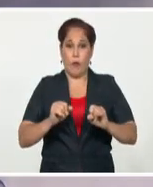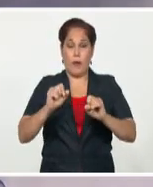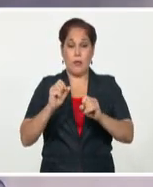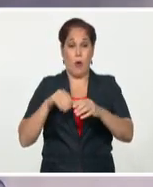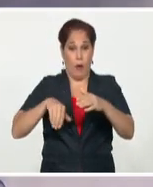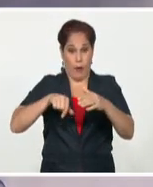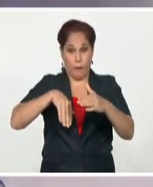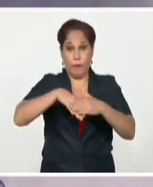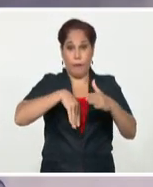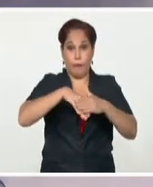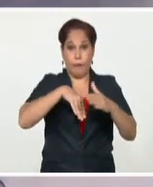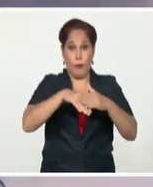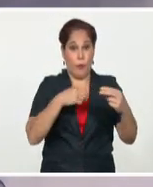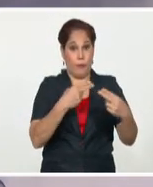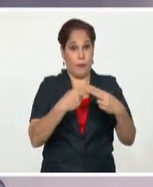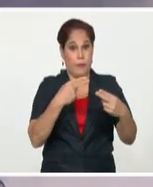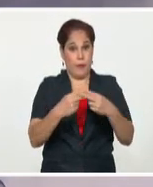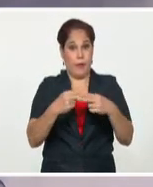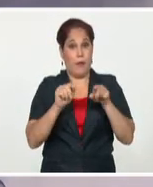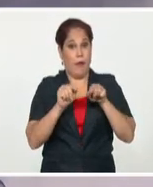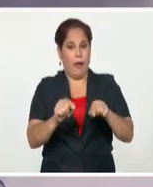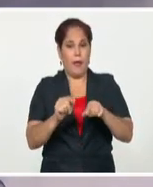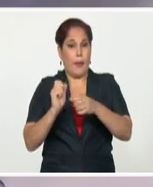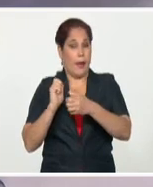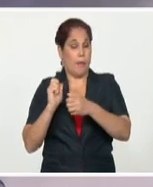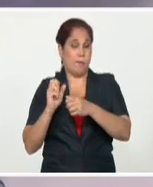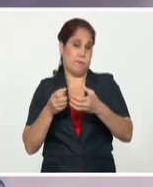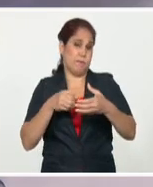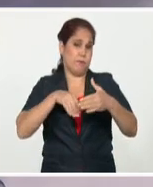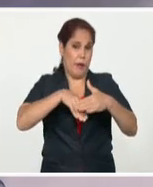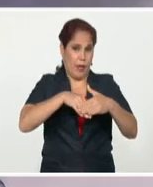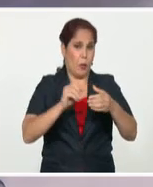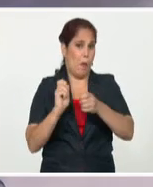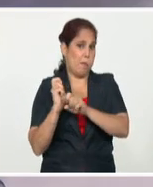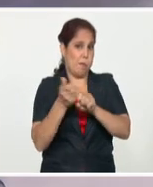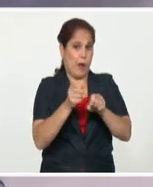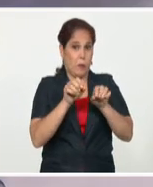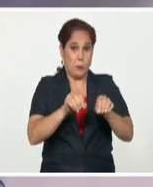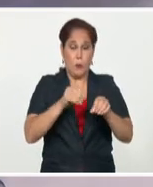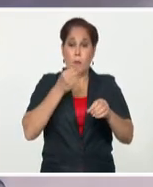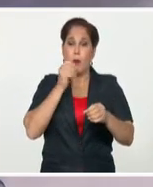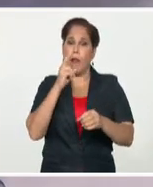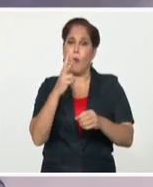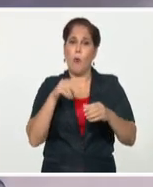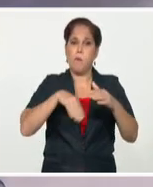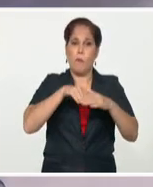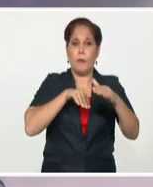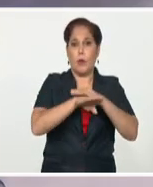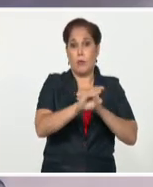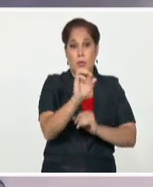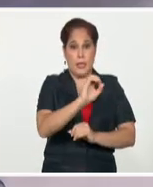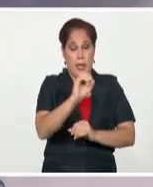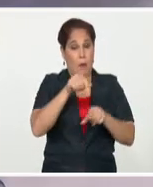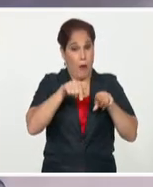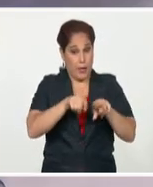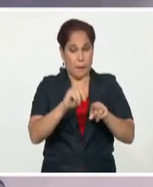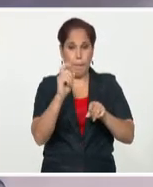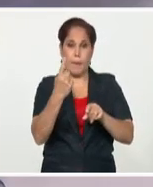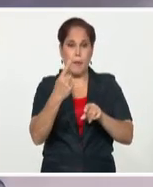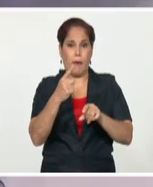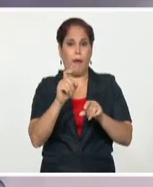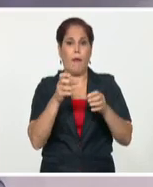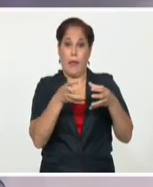el primer duelo de vuelta de las semifinales de la Champions, el Manchester City venció al PSG 2-0 y se convirtió en el primer